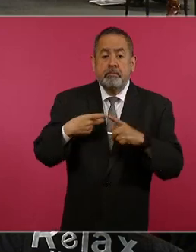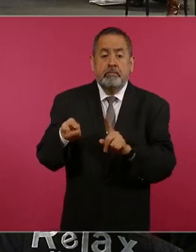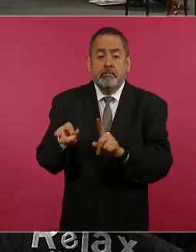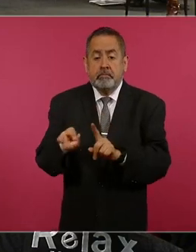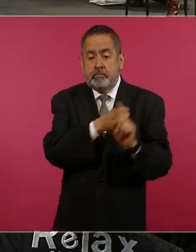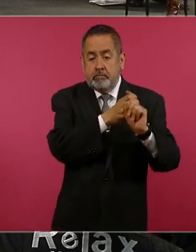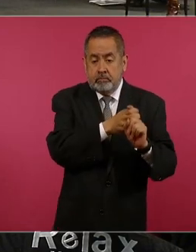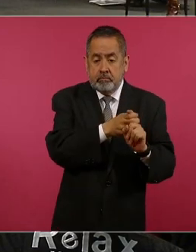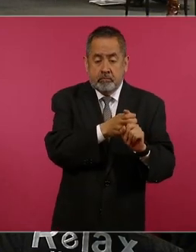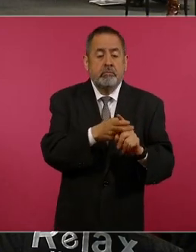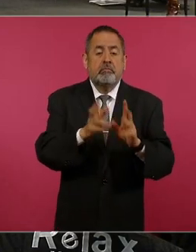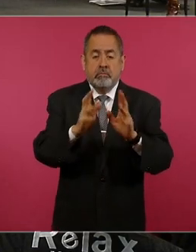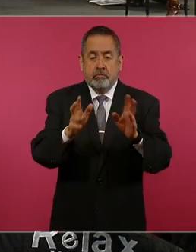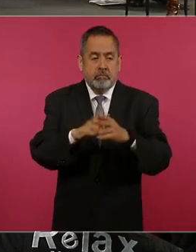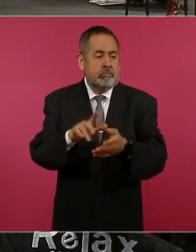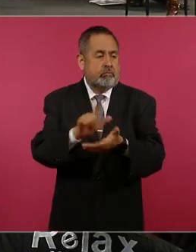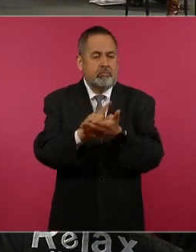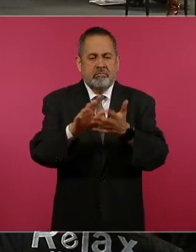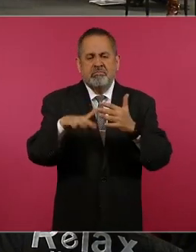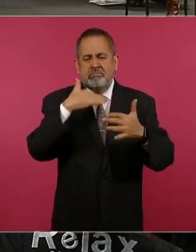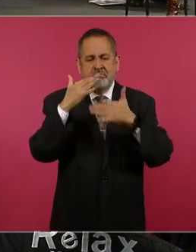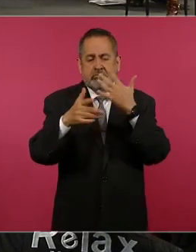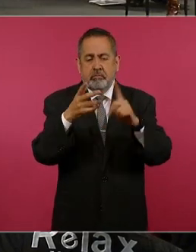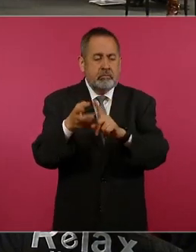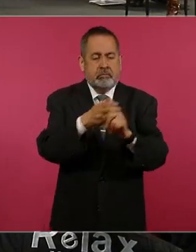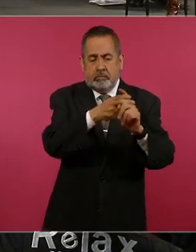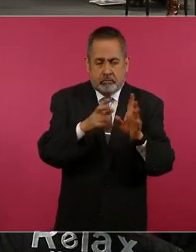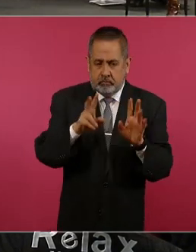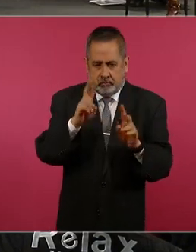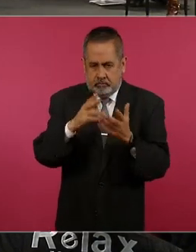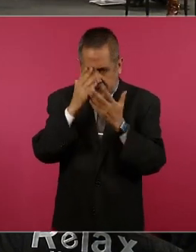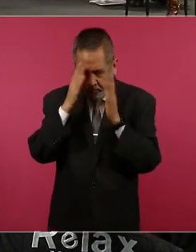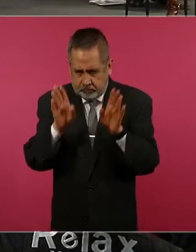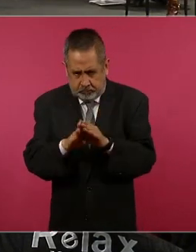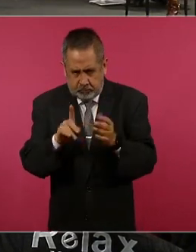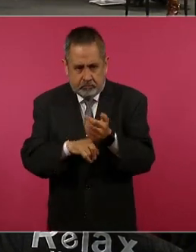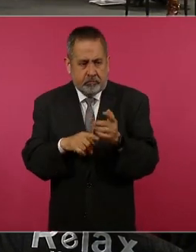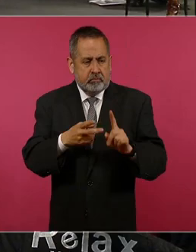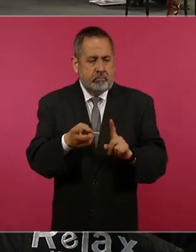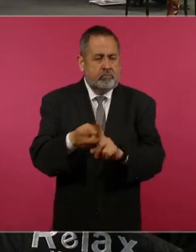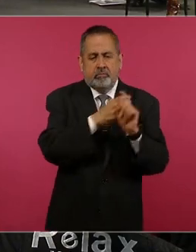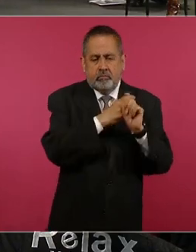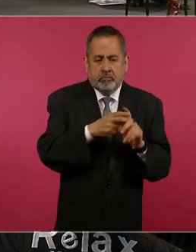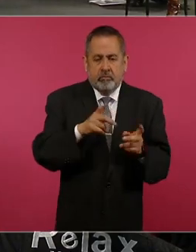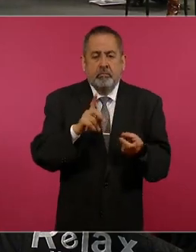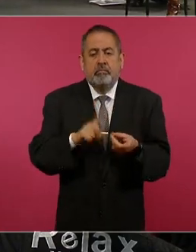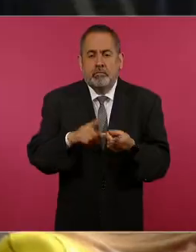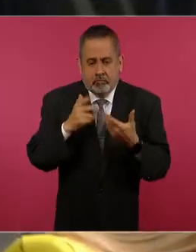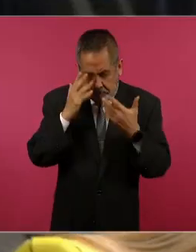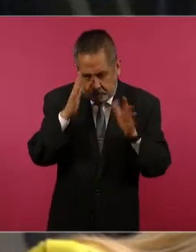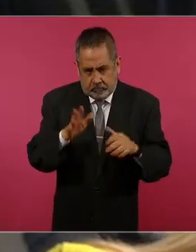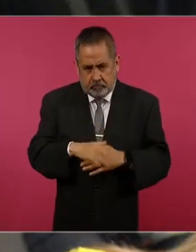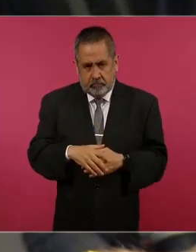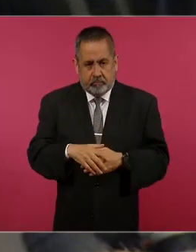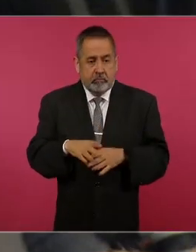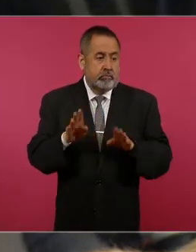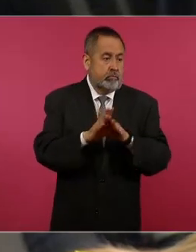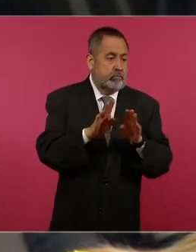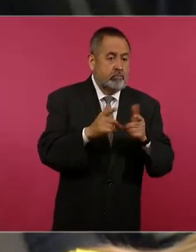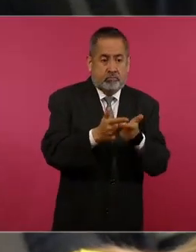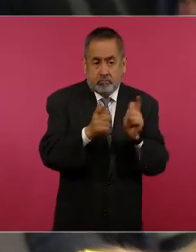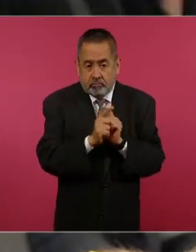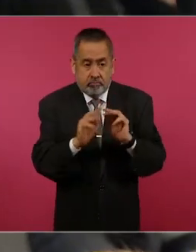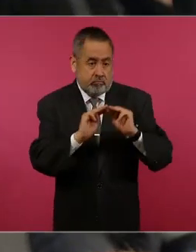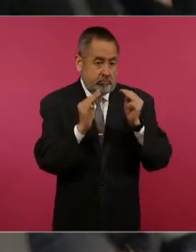la delincuencia. No sé exactamente de qué tipo de delincuencia estamos hablando, me refiero si es cártel, si no.